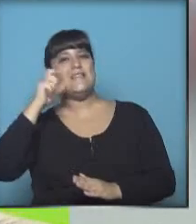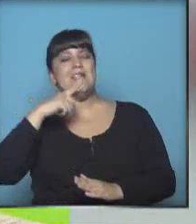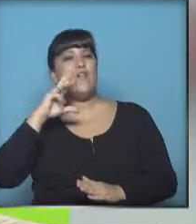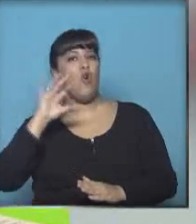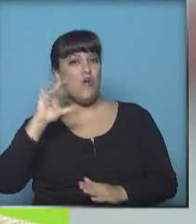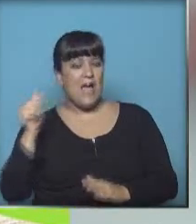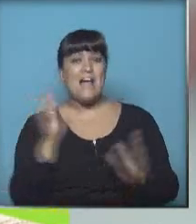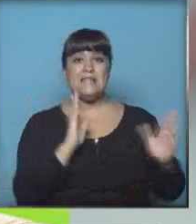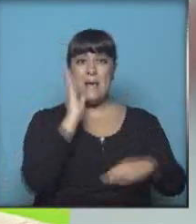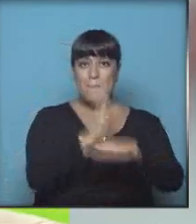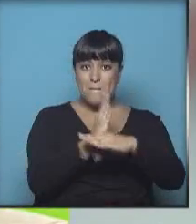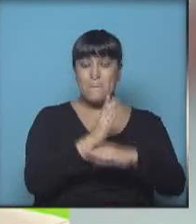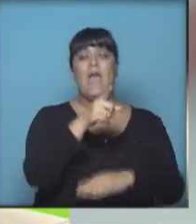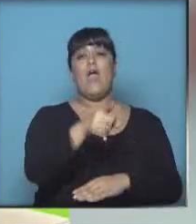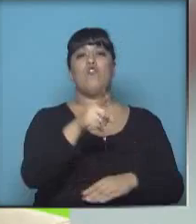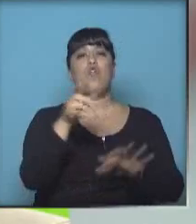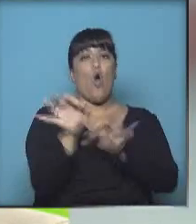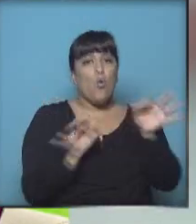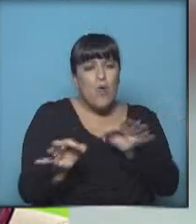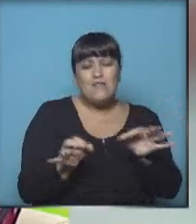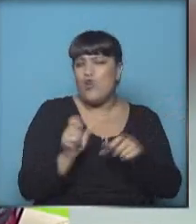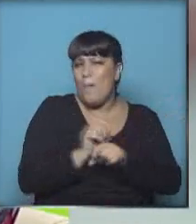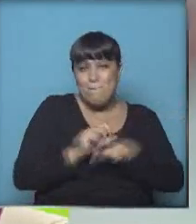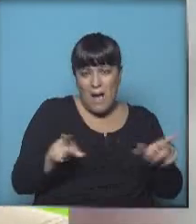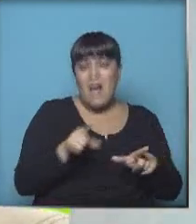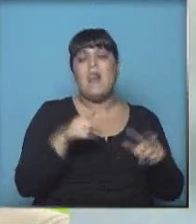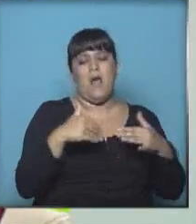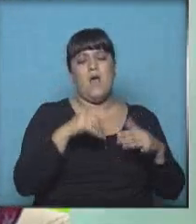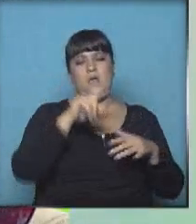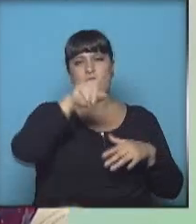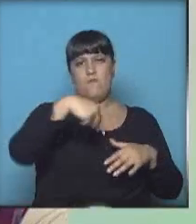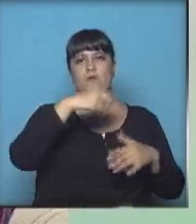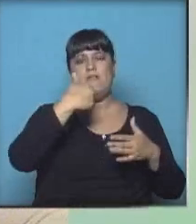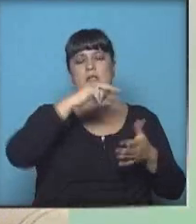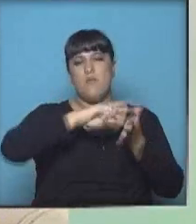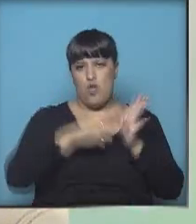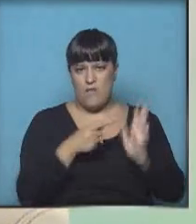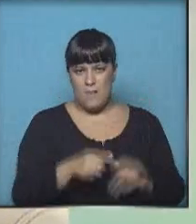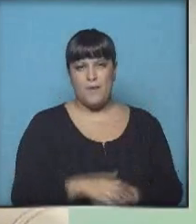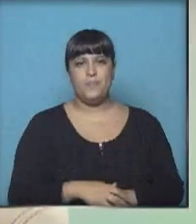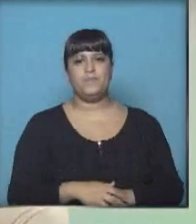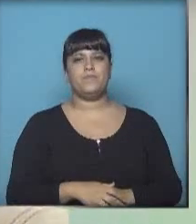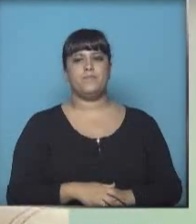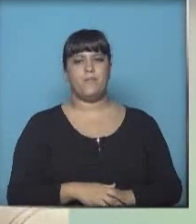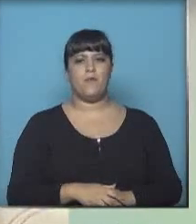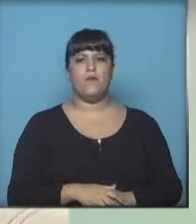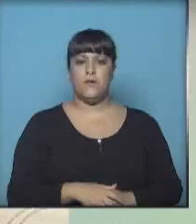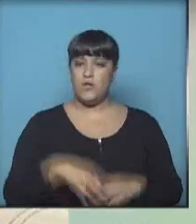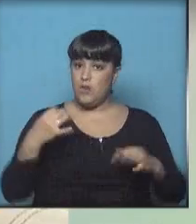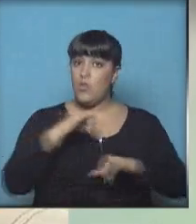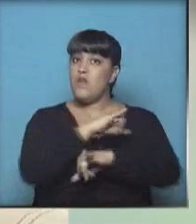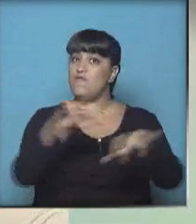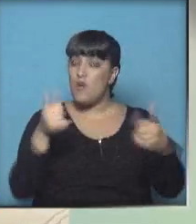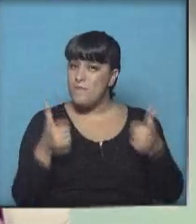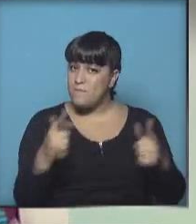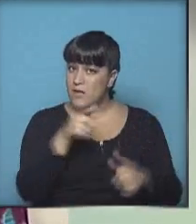correcta, probablemente no tengamos un buen desarrollo de esta progesterona que necesitamos en la segunda fase del ciclo. Vanessa, entonces, es un buen dato esto para hacer